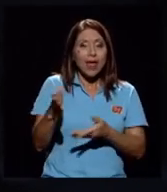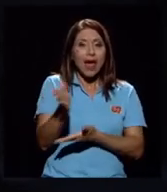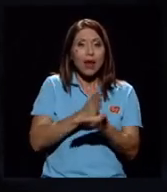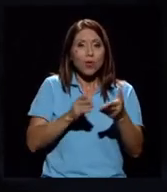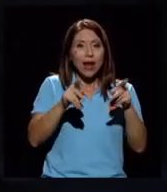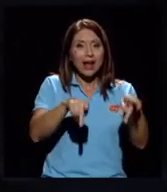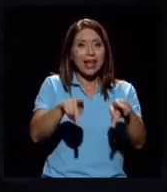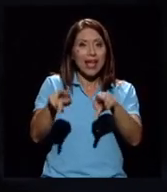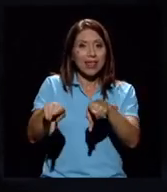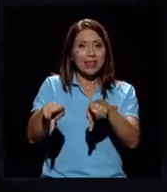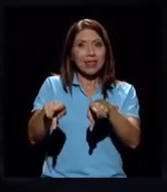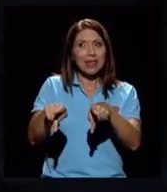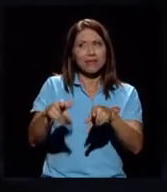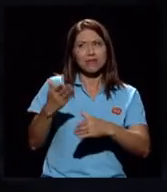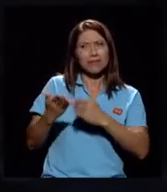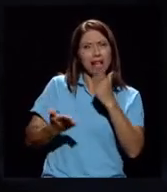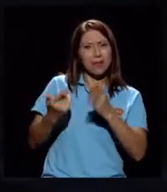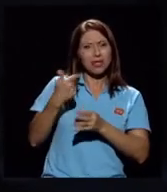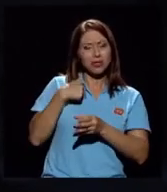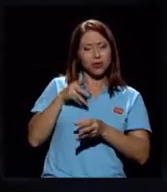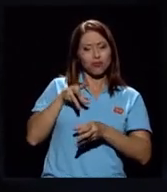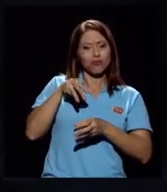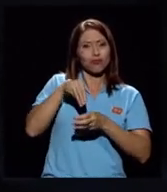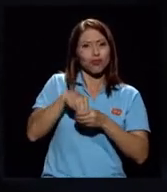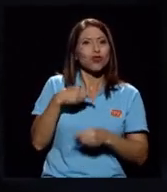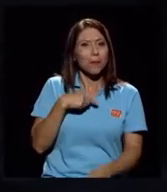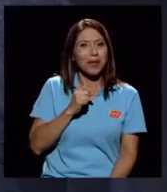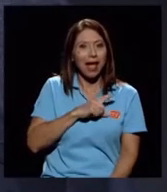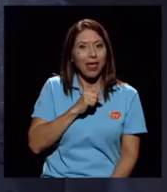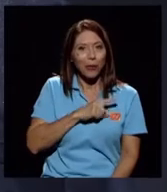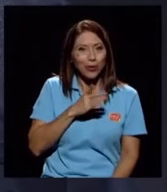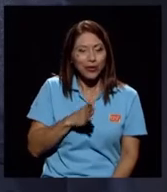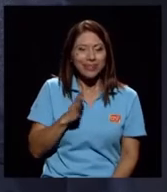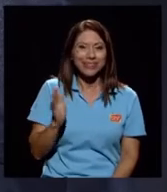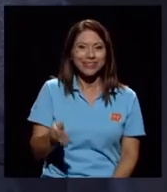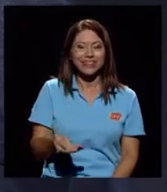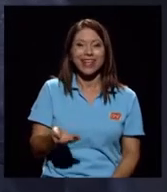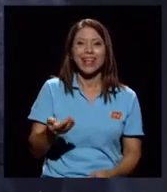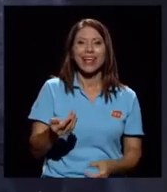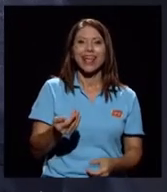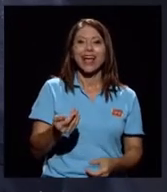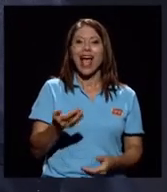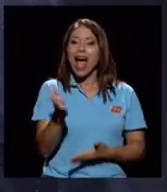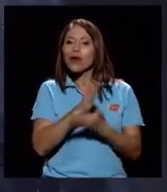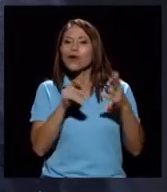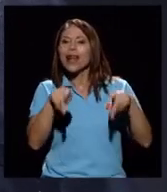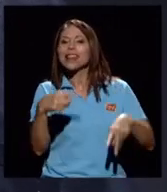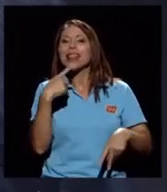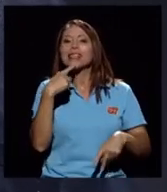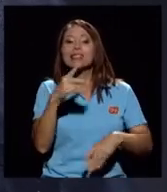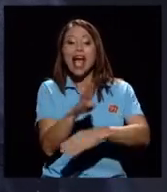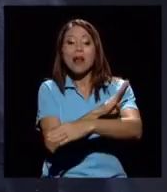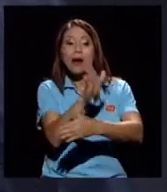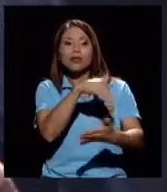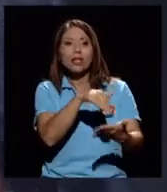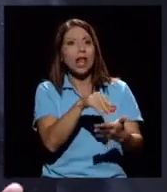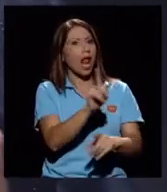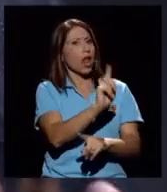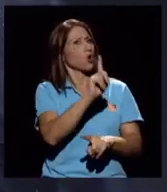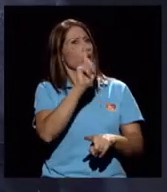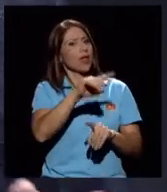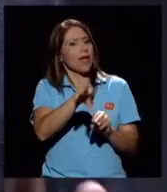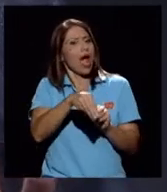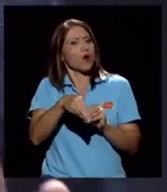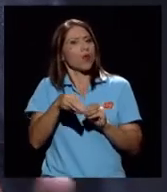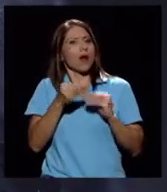incluyéndome a mí tal vez soy medio pecador n duro él le decía al banco central que no tenía que acumular tantas divisas que